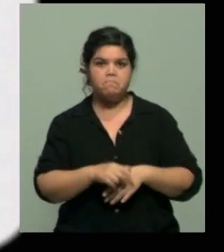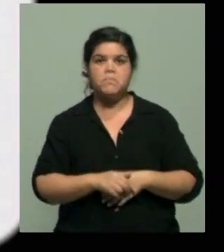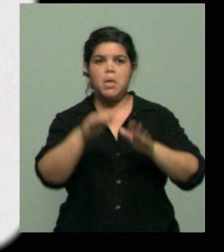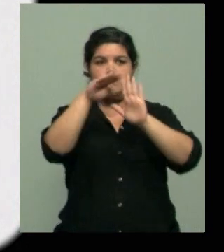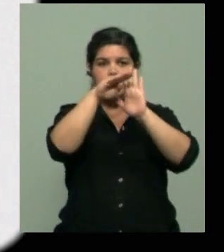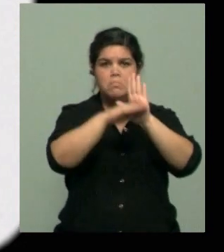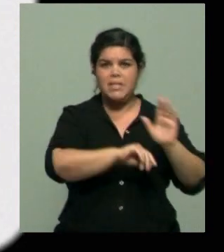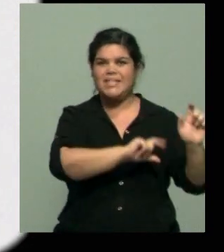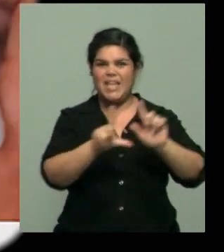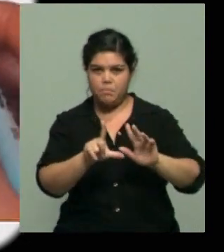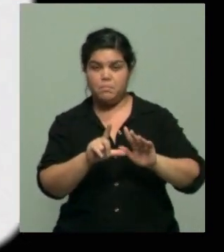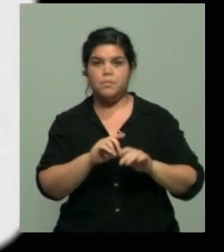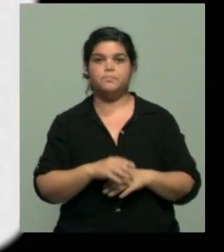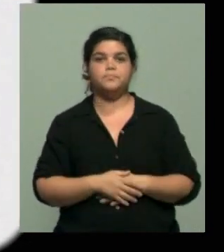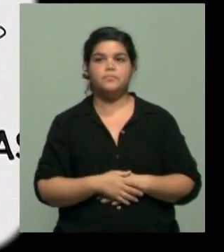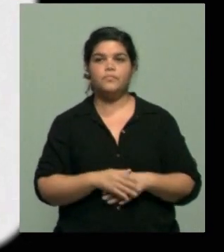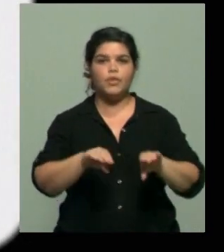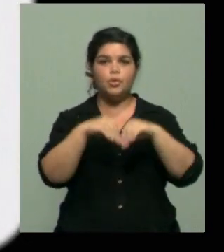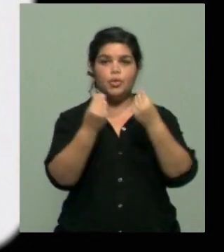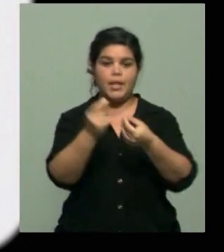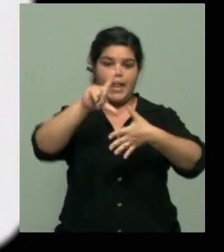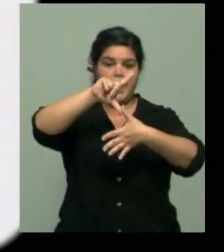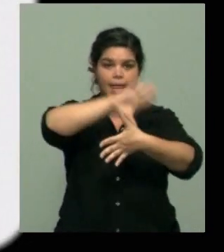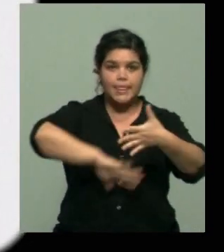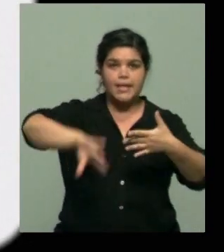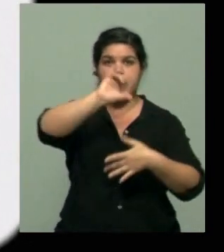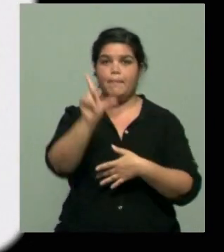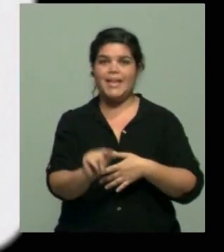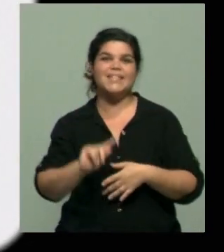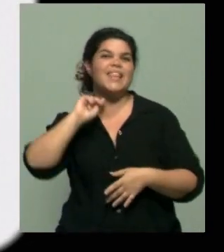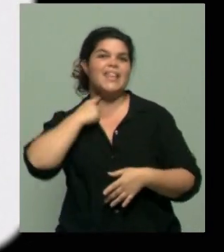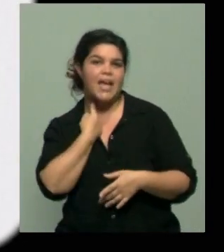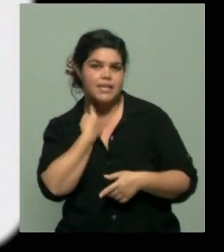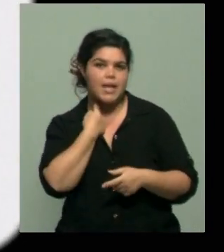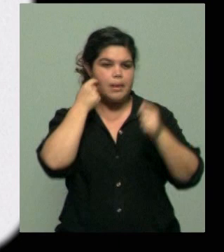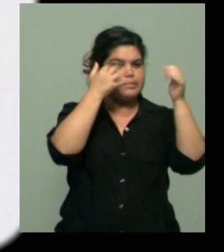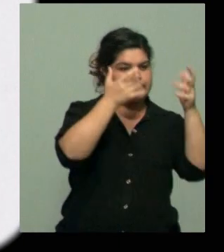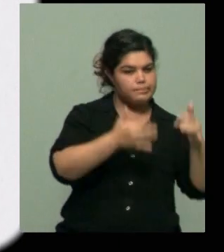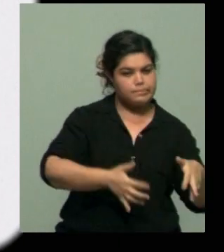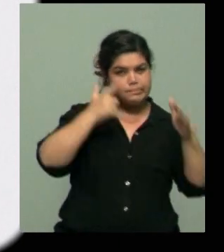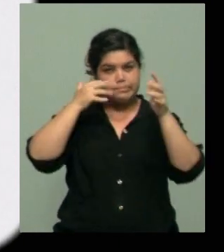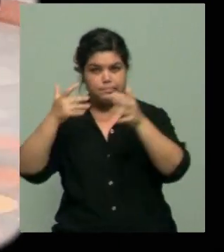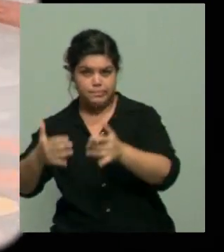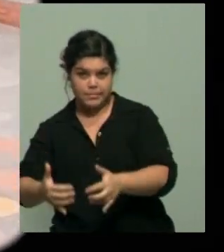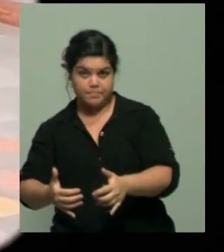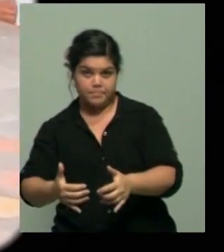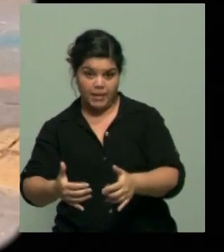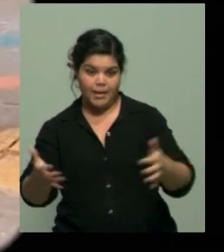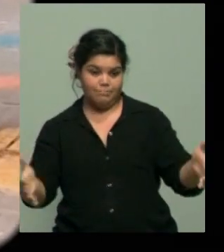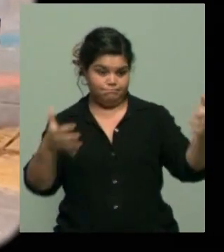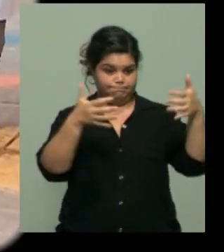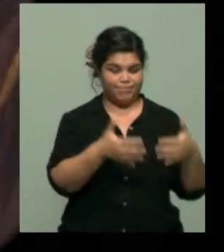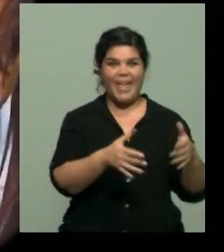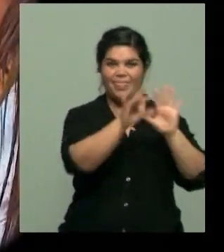cuenta que en América Latina se evaluaron 13 países. Ahora bien, si ponemos estos resultados en un contexto